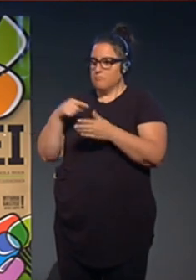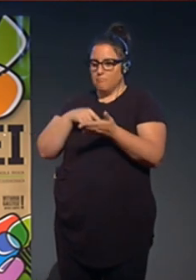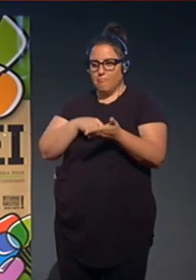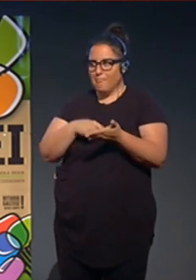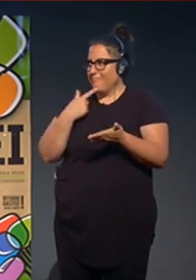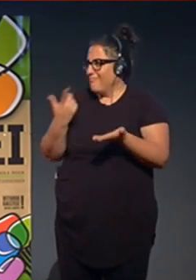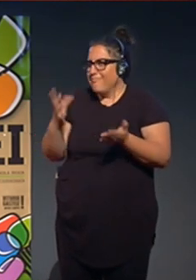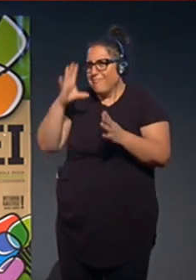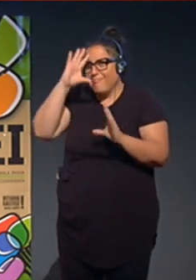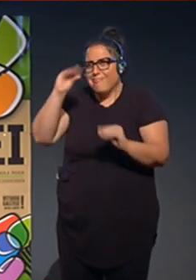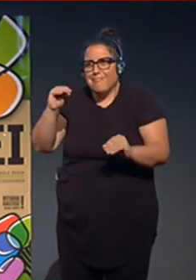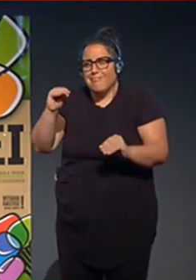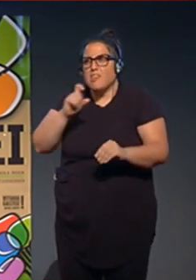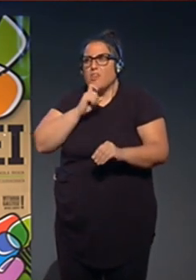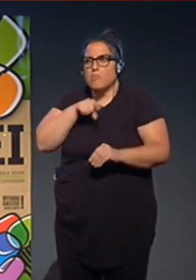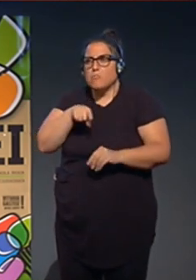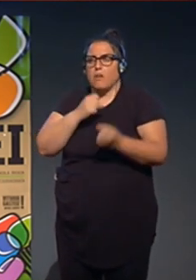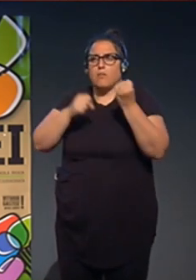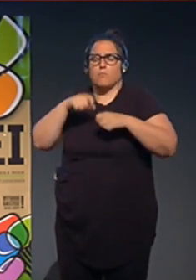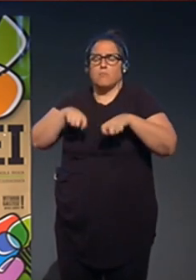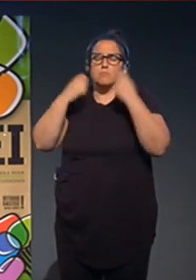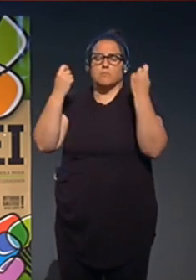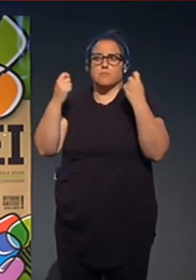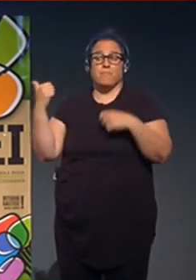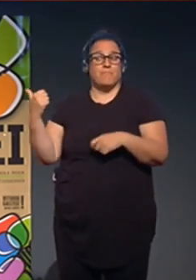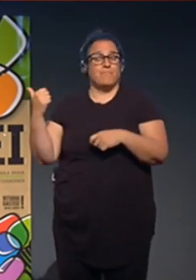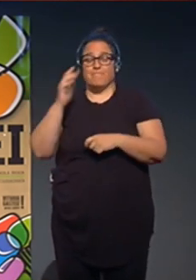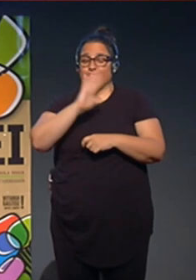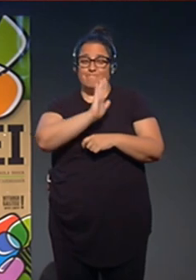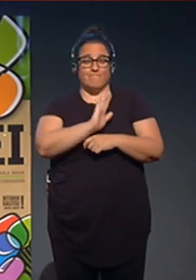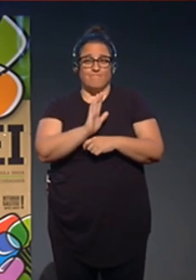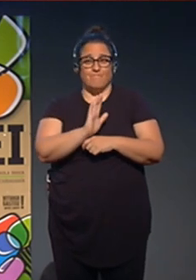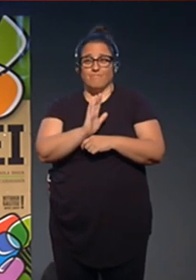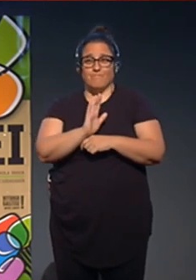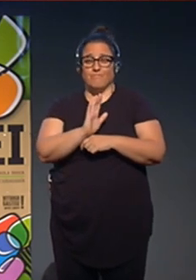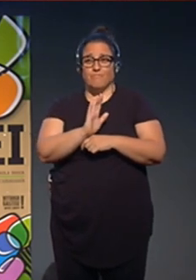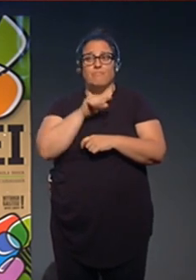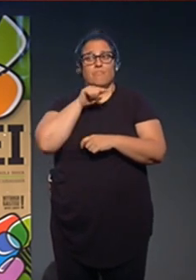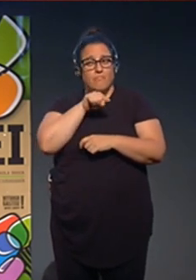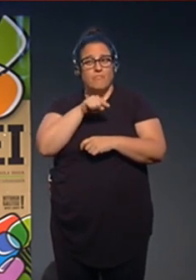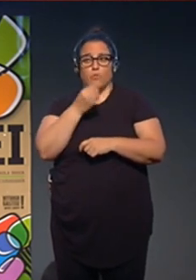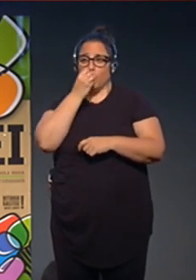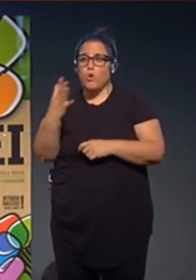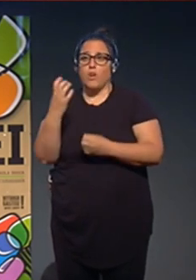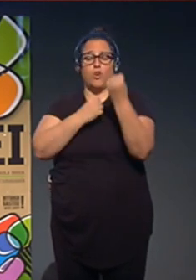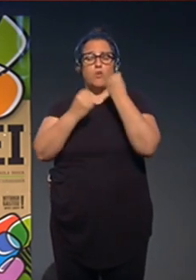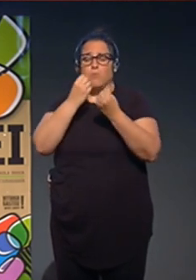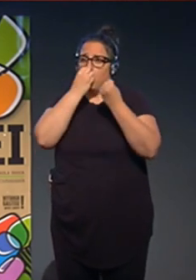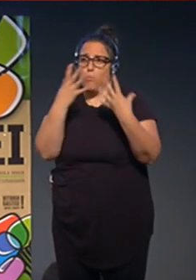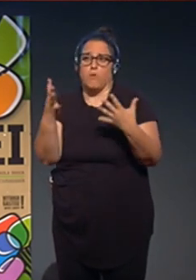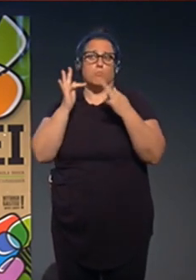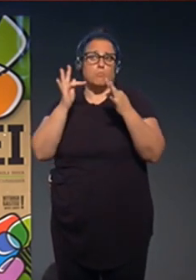es insostenible esto destruye la economía y él me hizo una reflexión dice no no esto es muy bueno para la